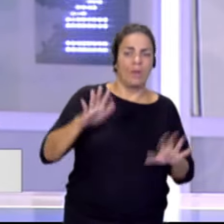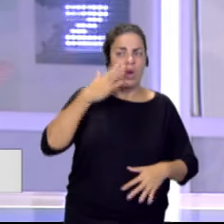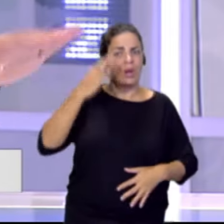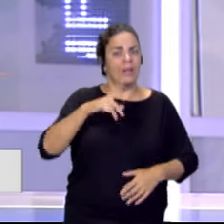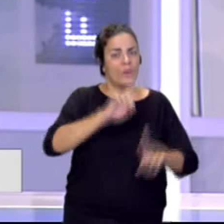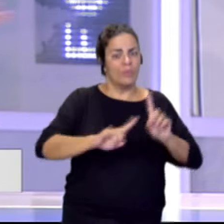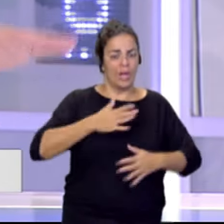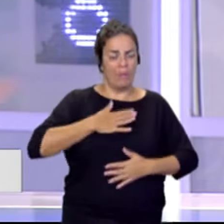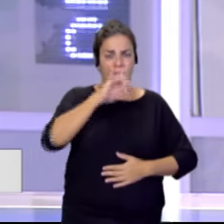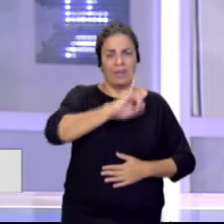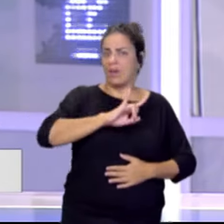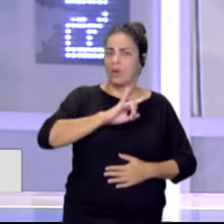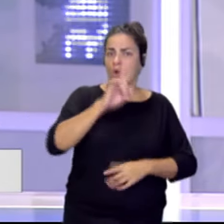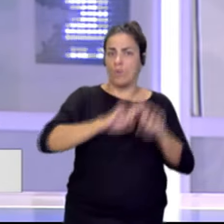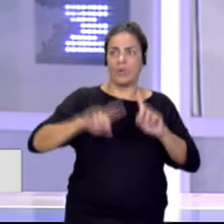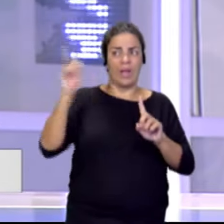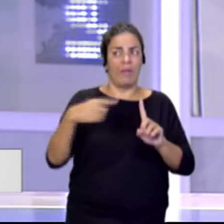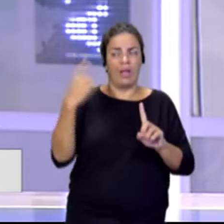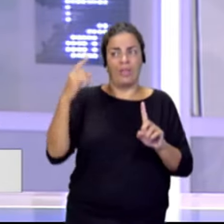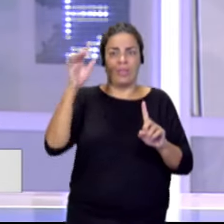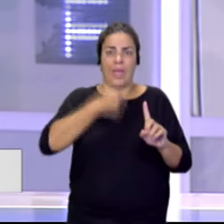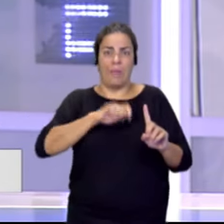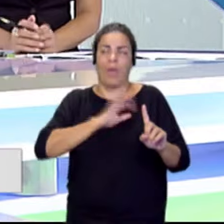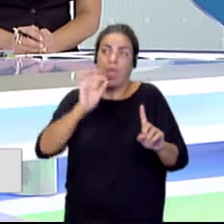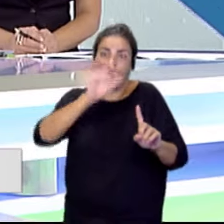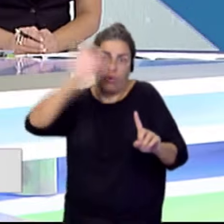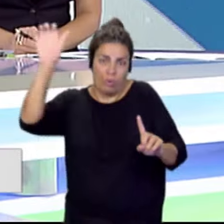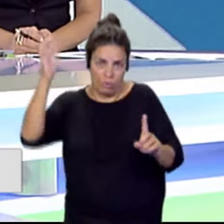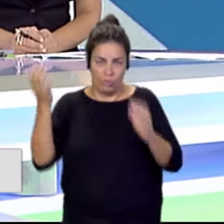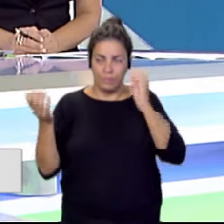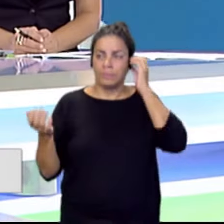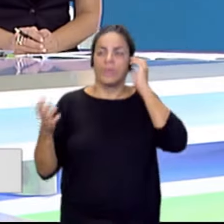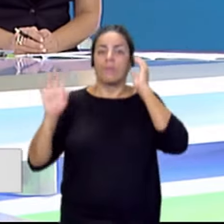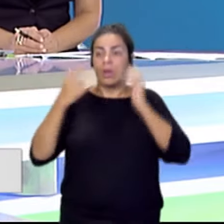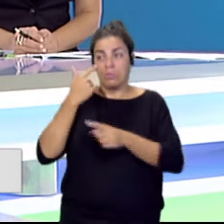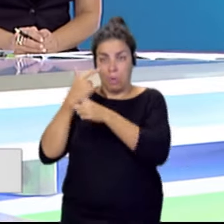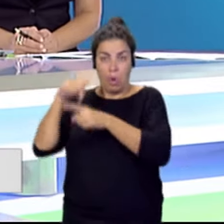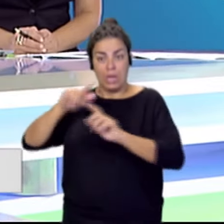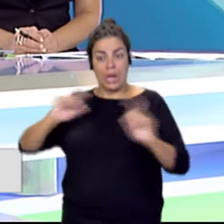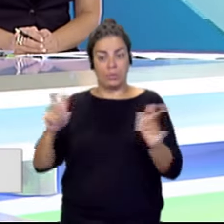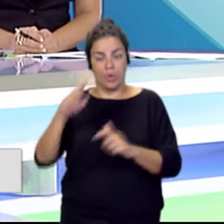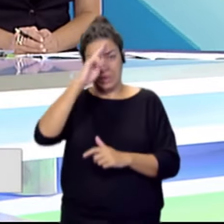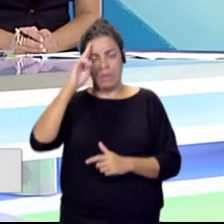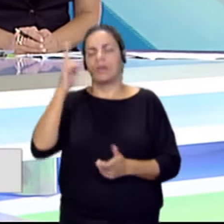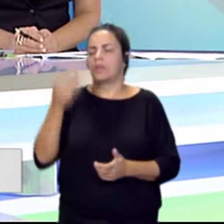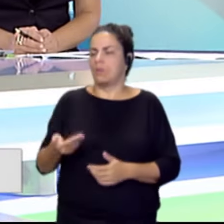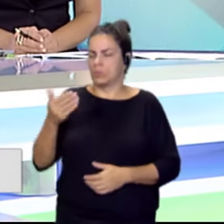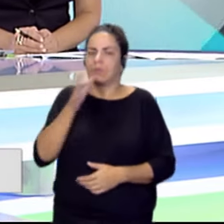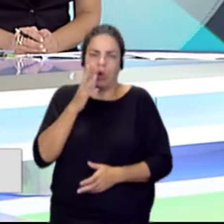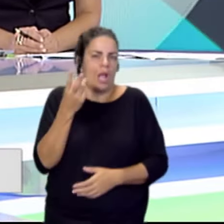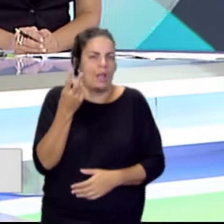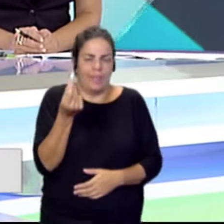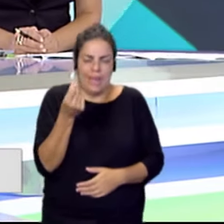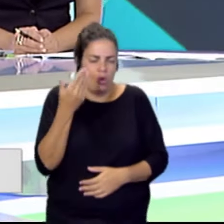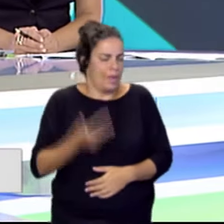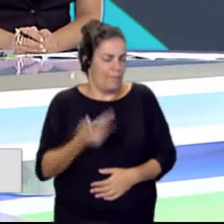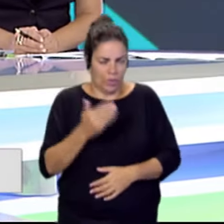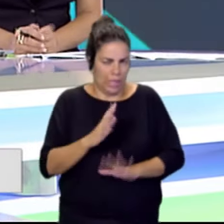dicho. Pero toquemos la primera puerta, que hoy es la de Madrid, ¿no? Entonces, el dinero es imprescindible, porque esto, insisto, es un asunto que